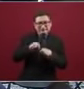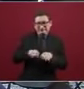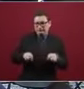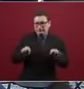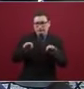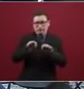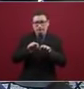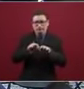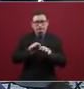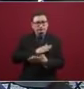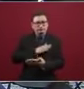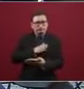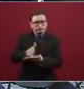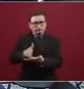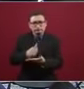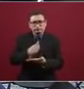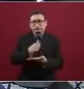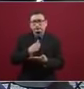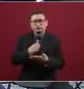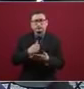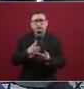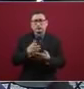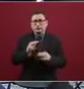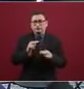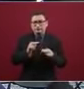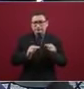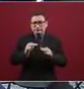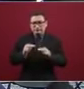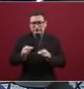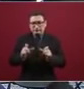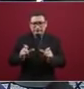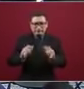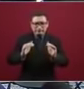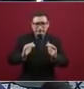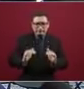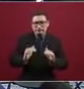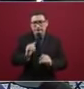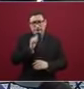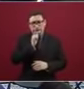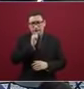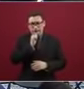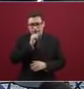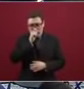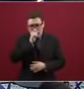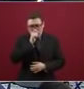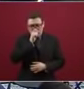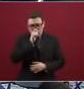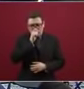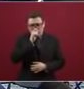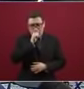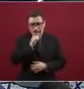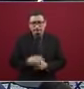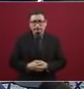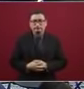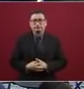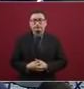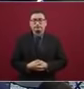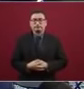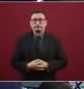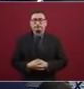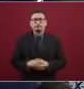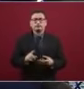no hemos logrado todavía contener los índices de criminalidad